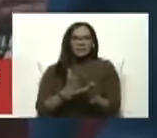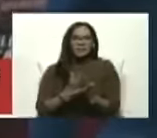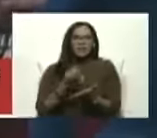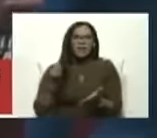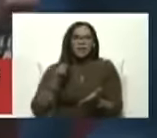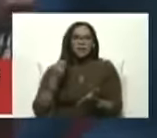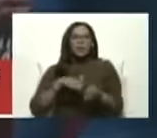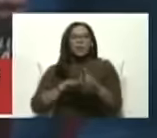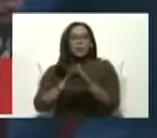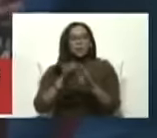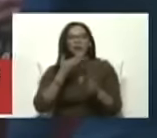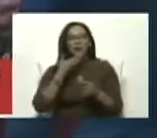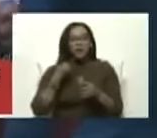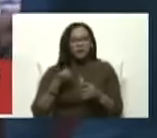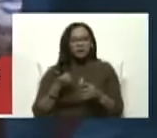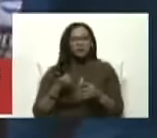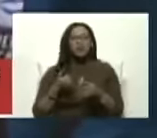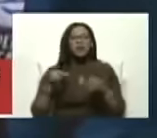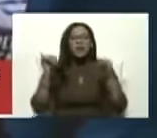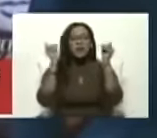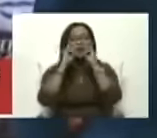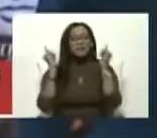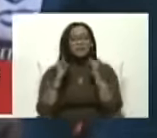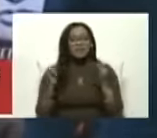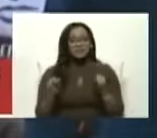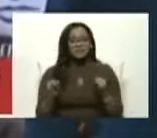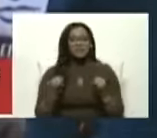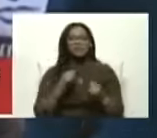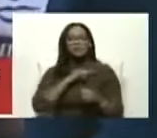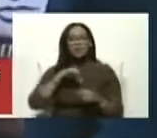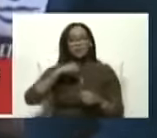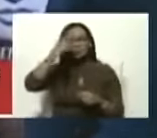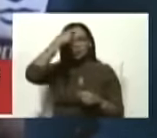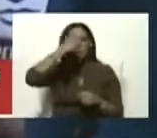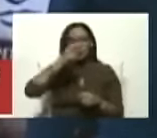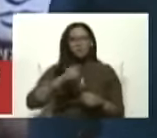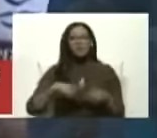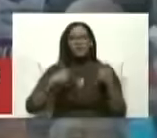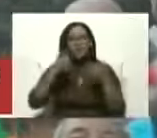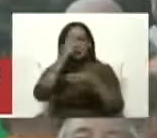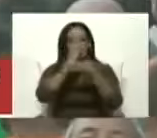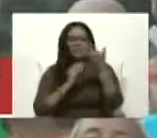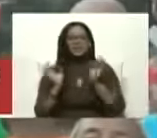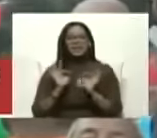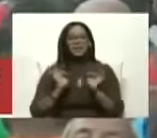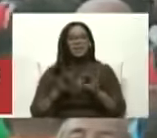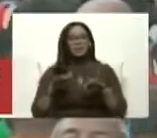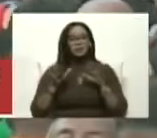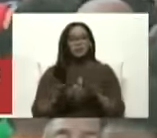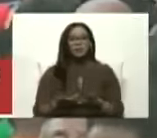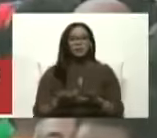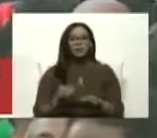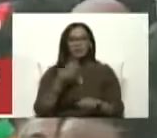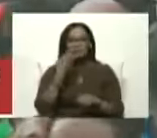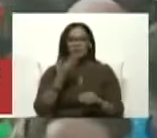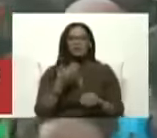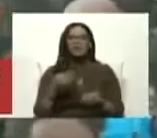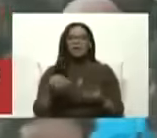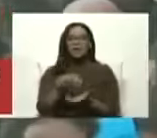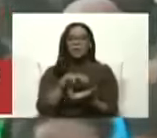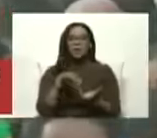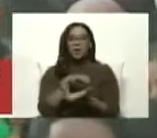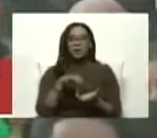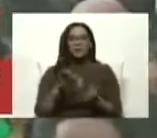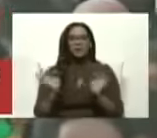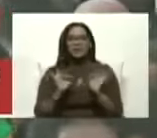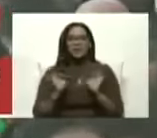ir mejorando la felicidad de nuestro pueblo, de los más humildes, que nada nos detenga frente a cada dificultad, que